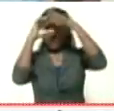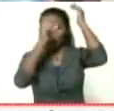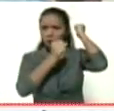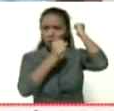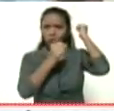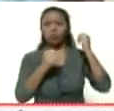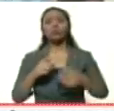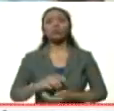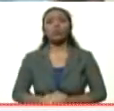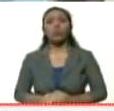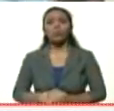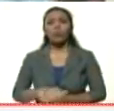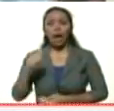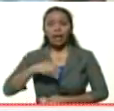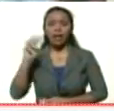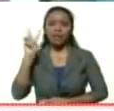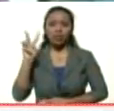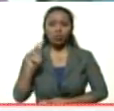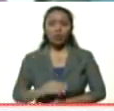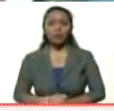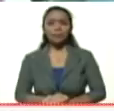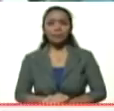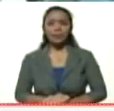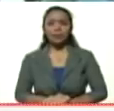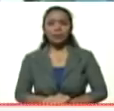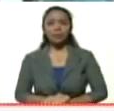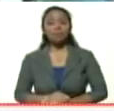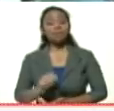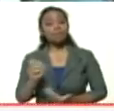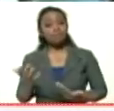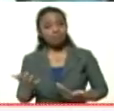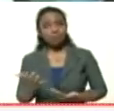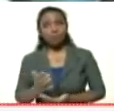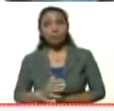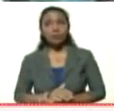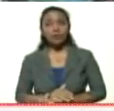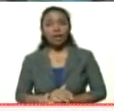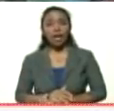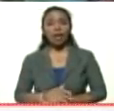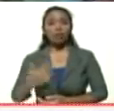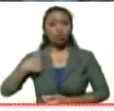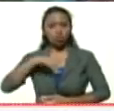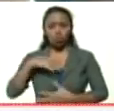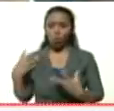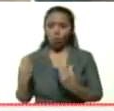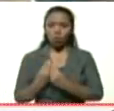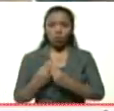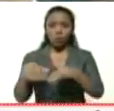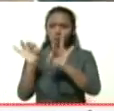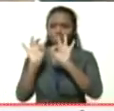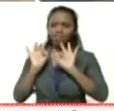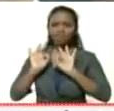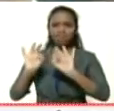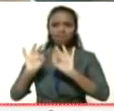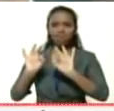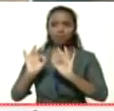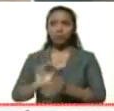China en Venezuela, Li Baron, y estuvieron con nosotros especialistas